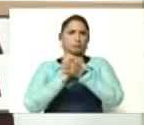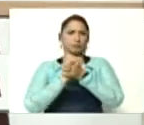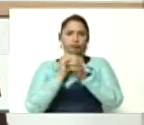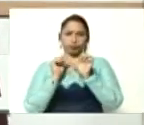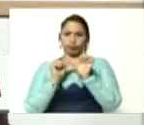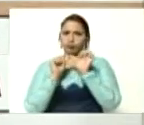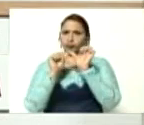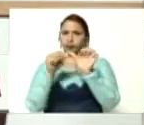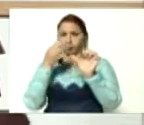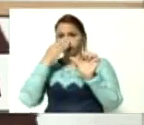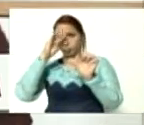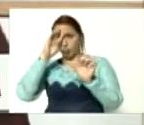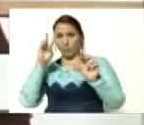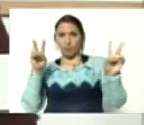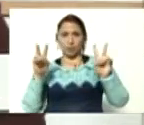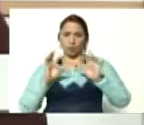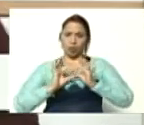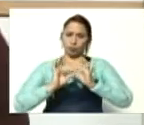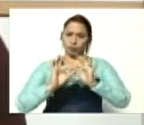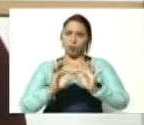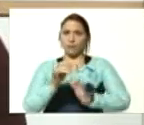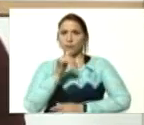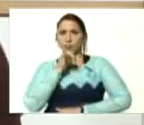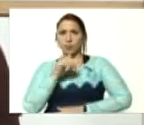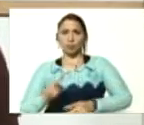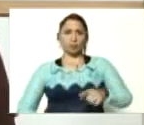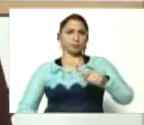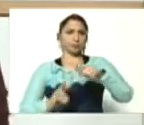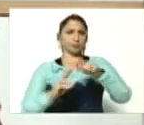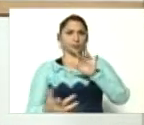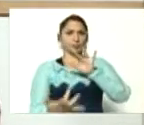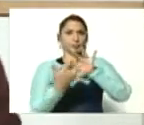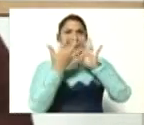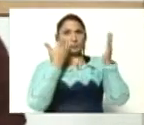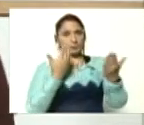Cuba y Venezuela. Con esta información es momento de retornar nuevamente el contacto a los estudios. Adelante.